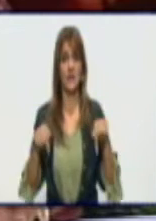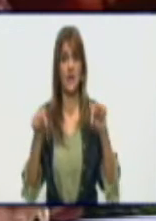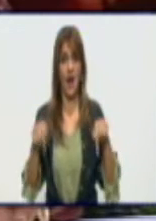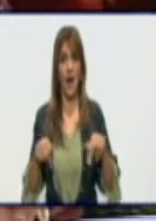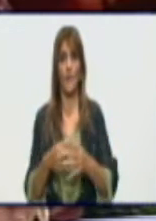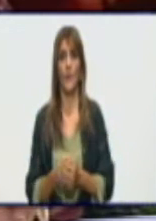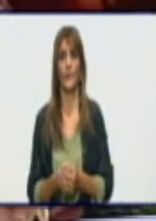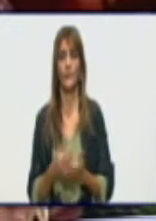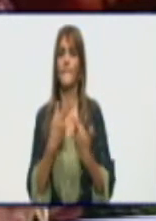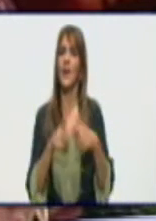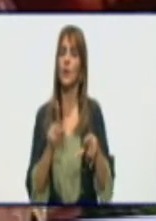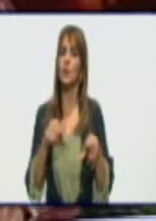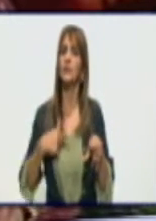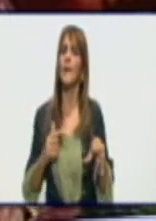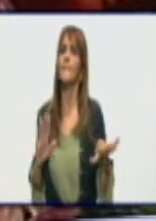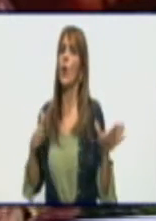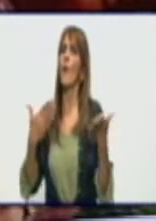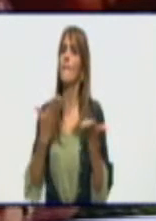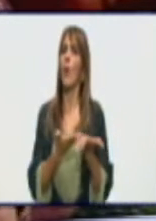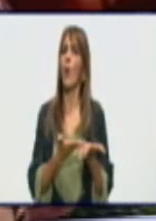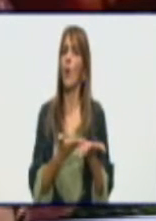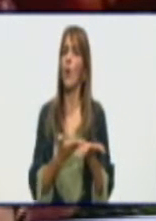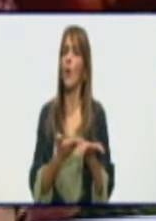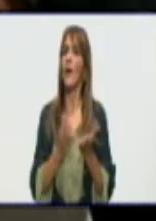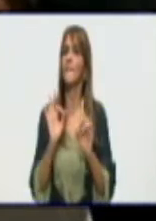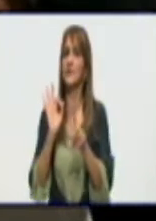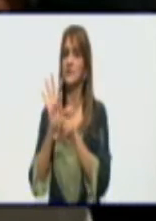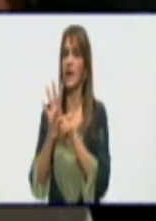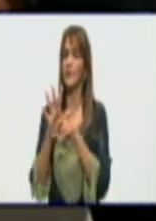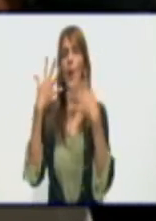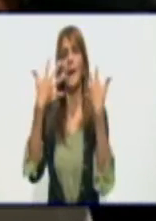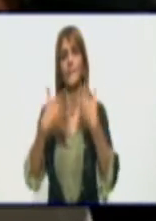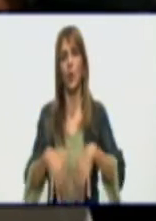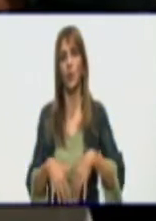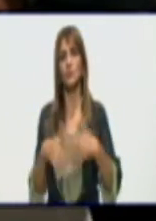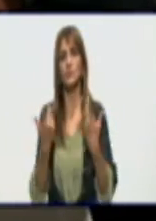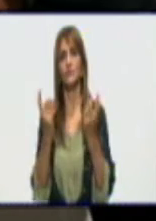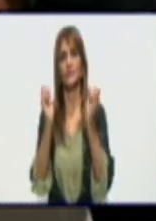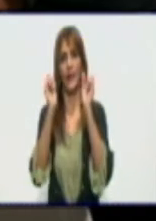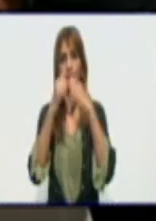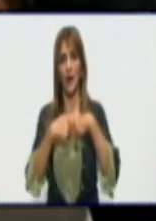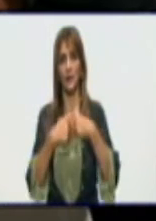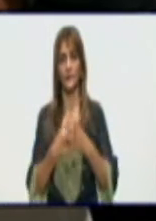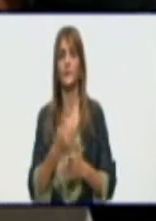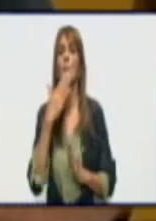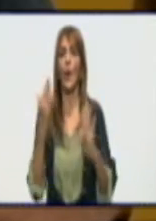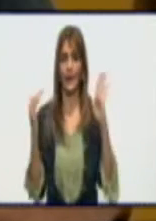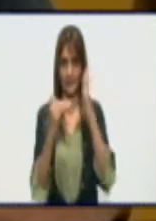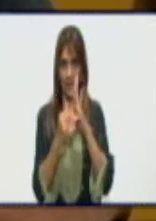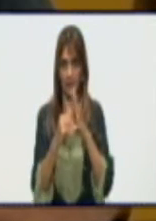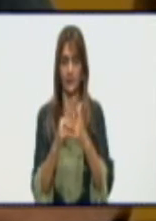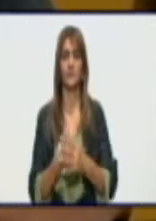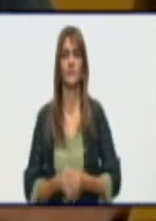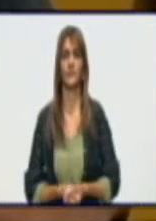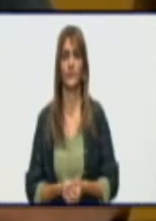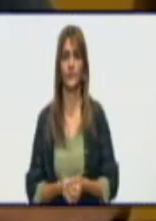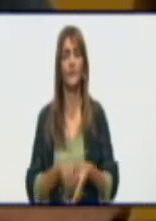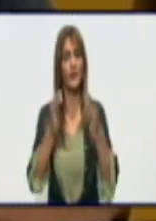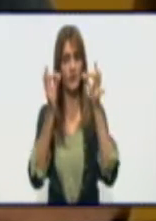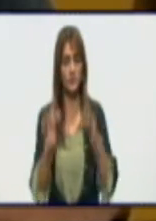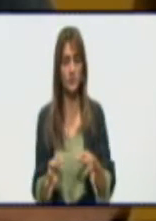Pero yo te propongo, Grisel, empezar por la producción de pan. Buenas tardes, Junel, para usted y para toda nuestra población.